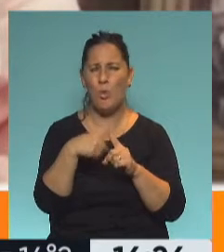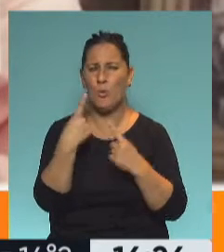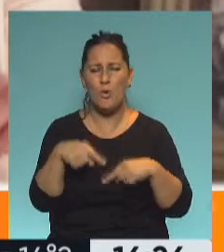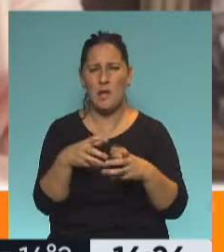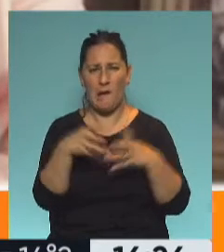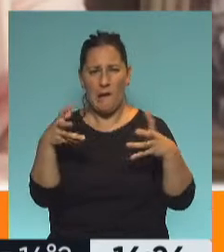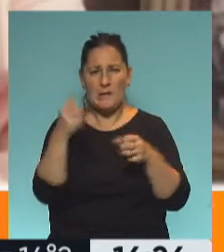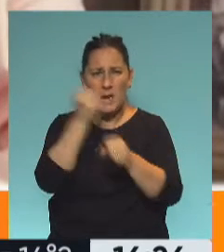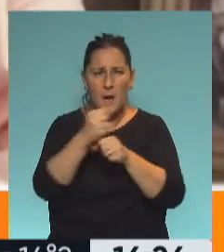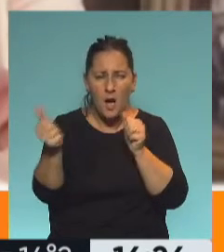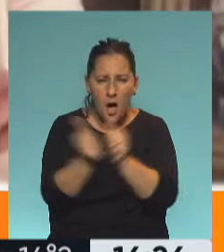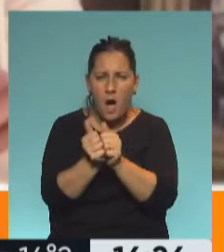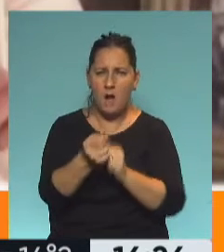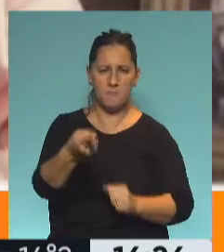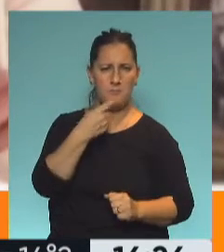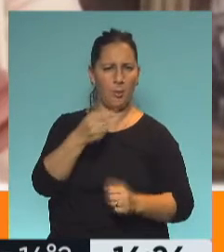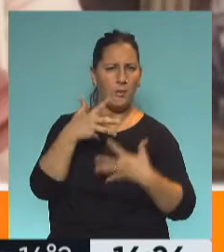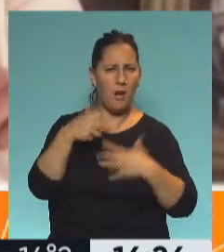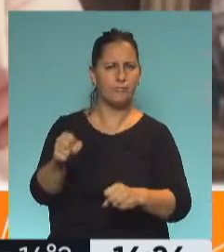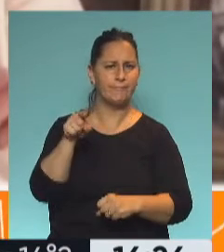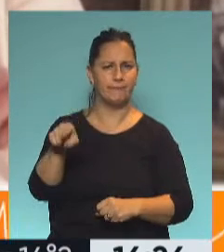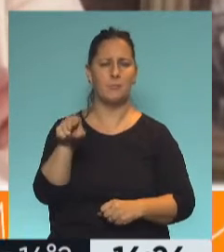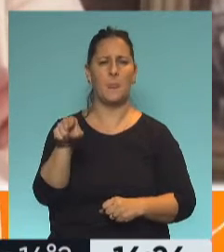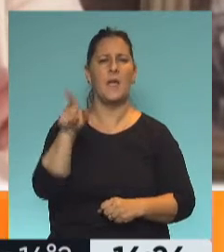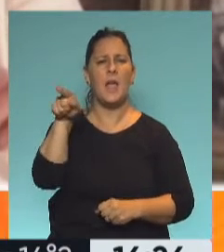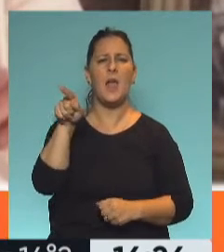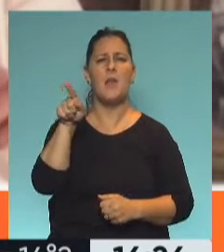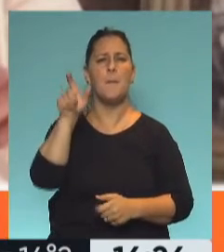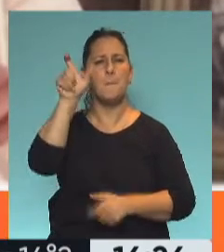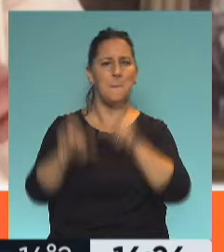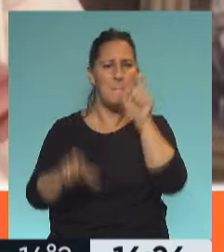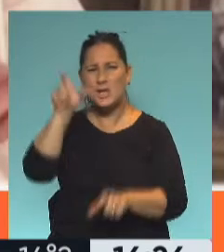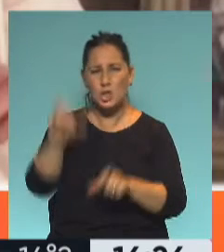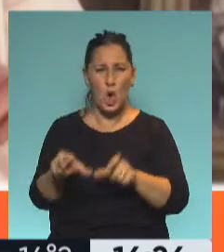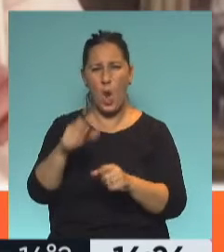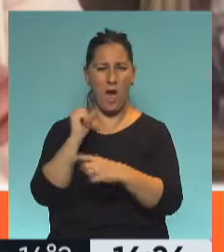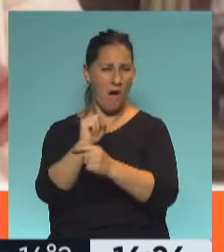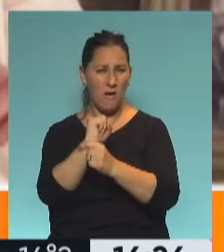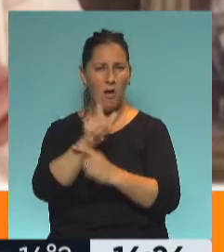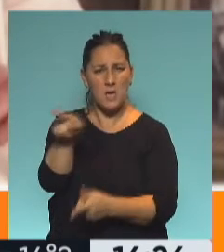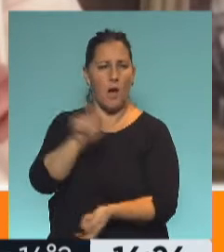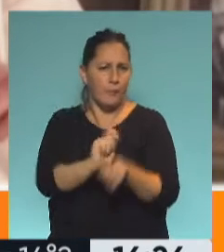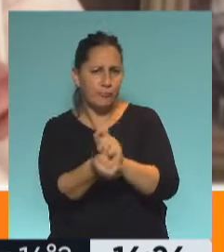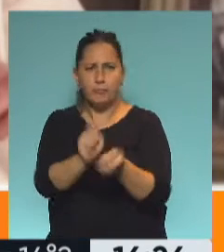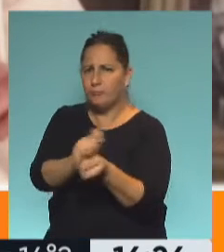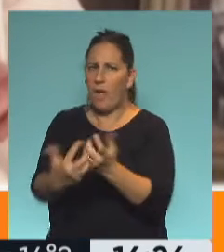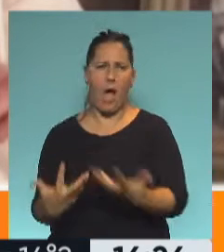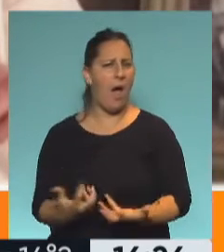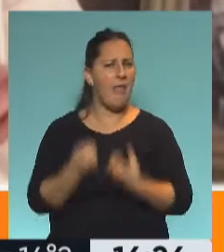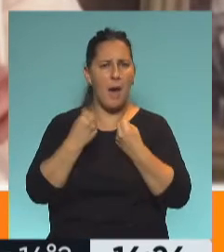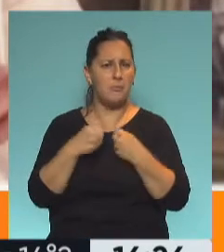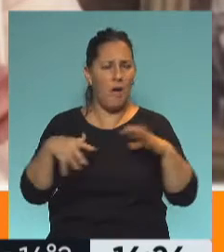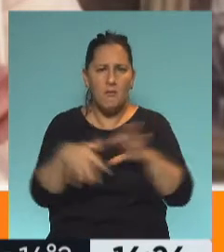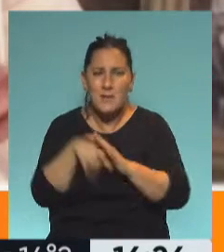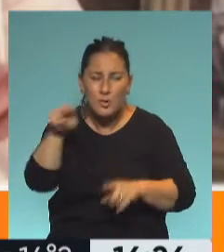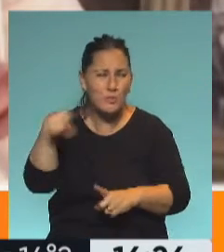cuando empezamos a componer, que es cómo se puede adaptar a los universos de los demás artistas, ¿no? Y claro. La verdad que eso es una virtud muy,